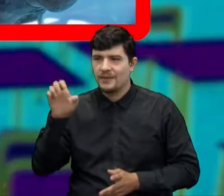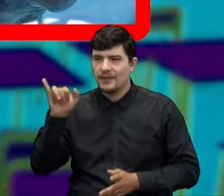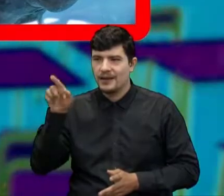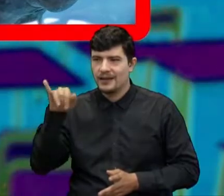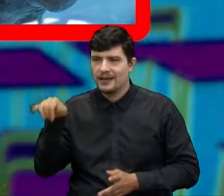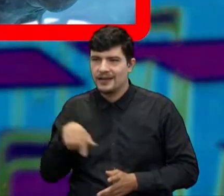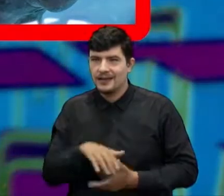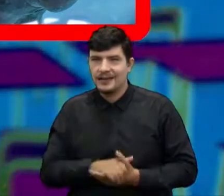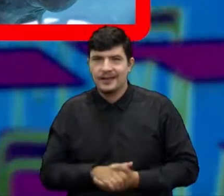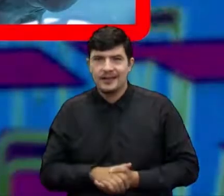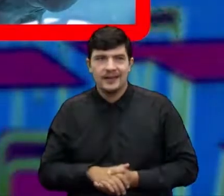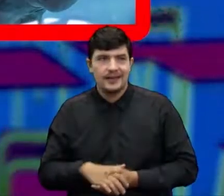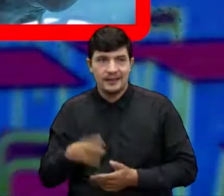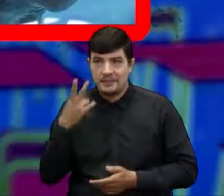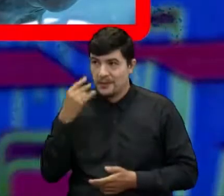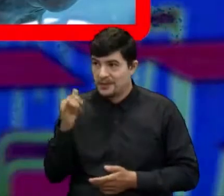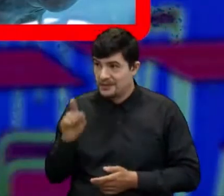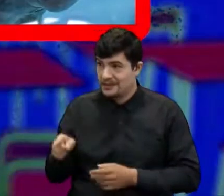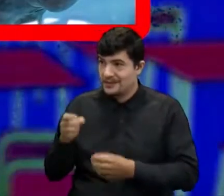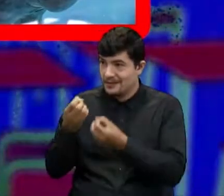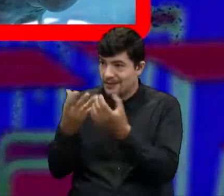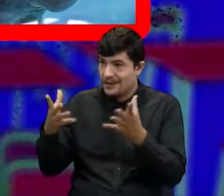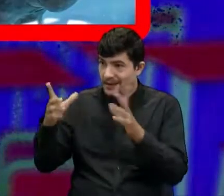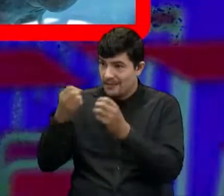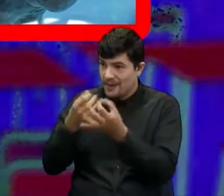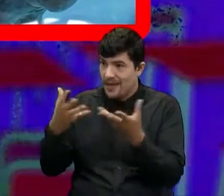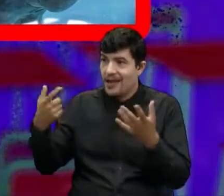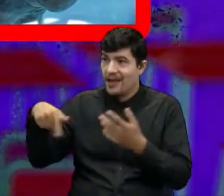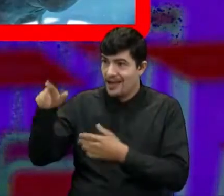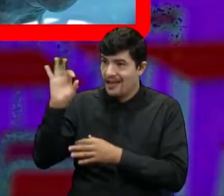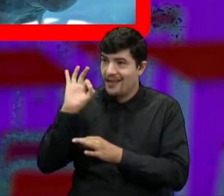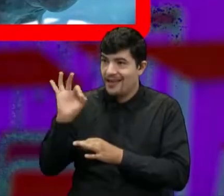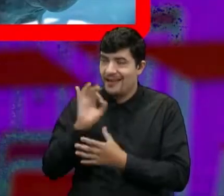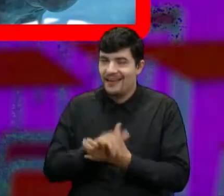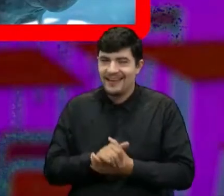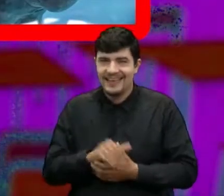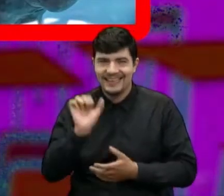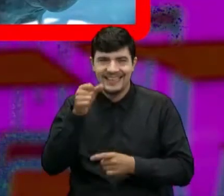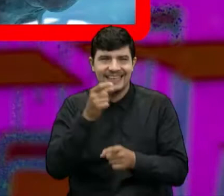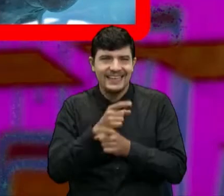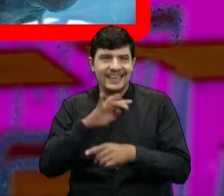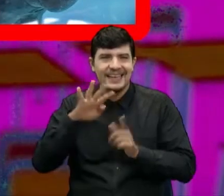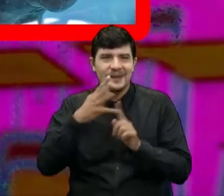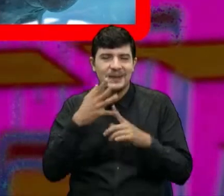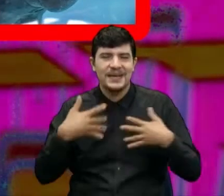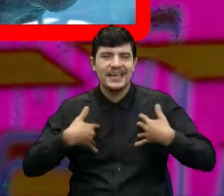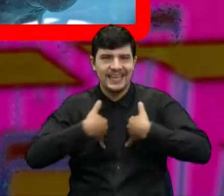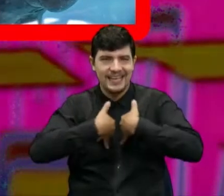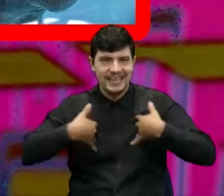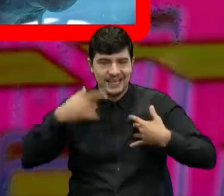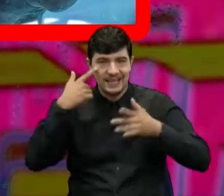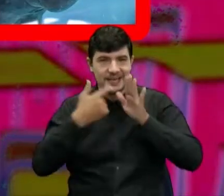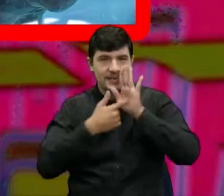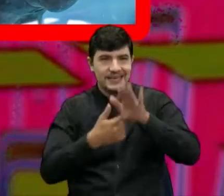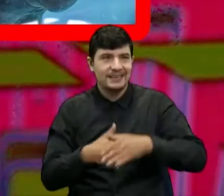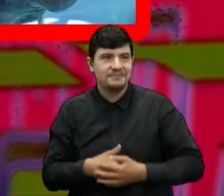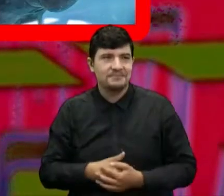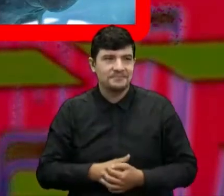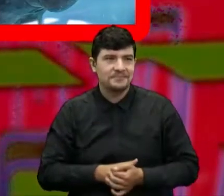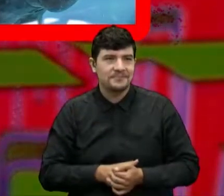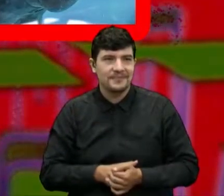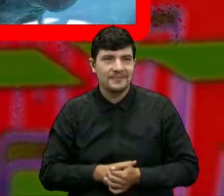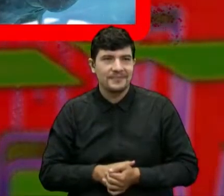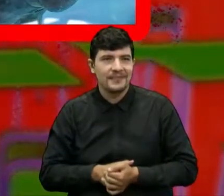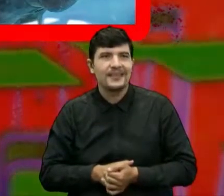Ronnie como deletrea bonito Ah sí Yo sé deletrar El cuarto animal Mr. Frank Manatí del